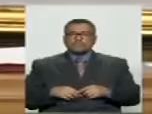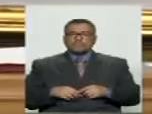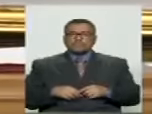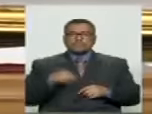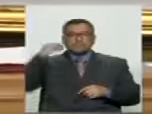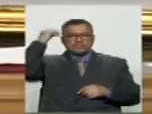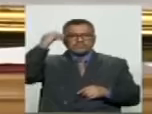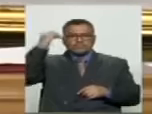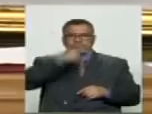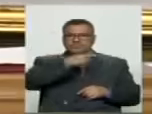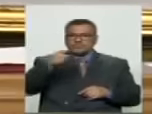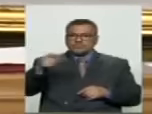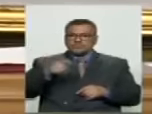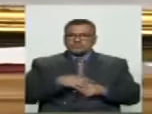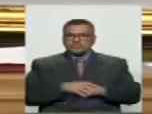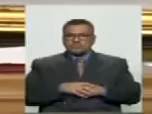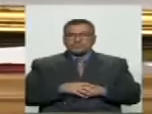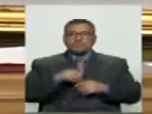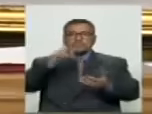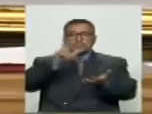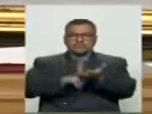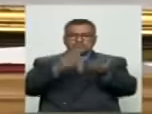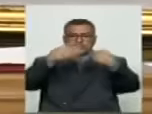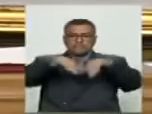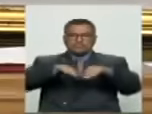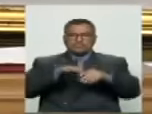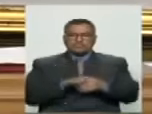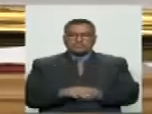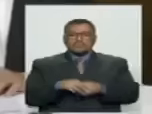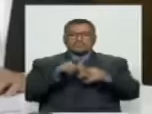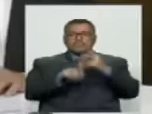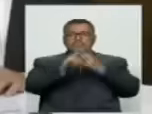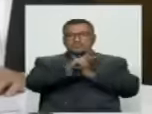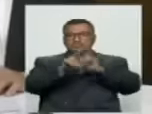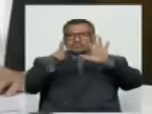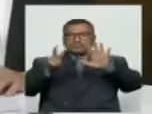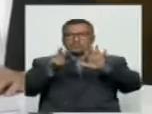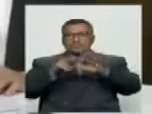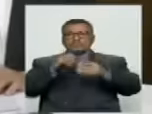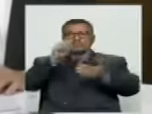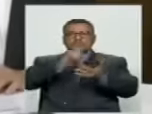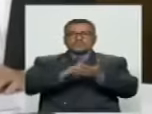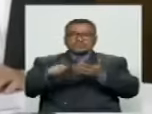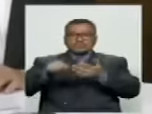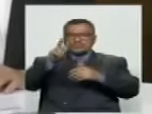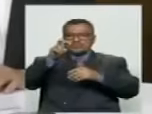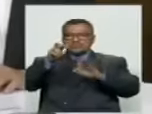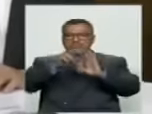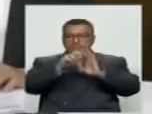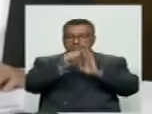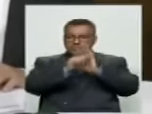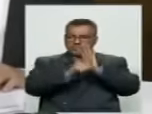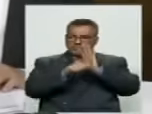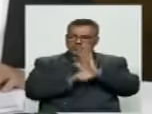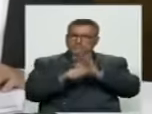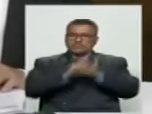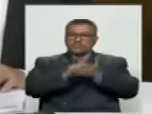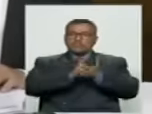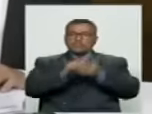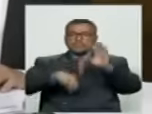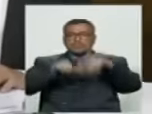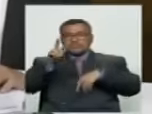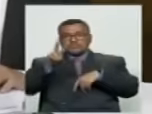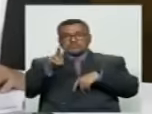En consideración. Aprobado. Siguiente. Vigésimo séptimo. Se sugiere aprobar un nuevo artículo, el cual será el artículo número